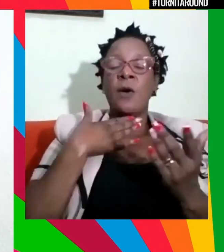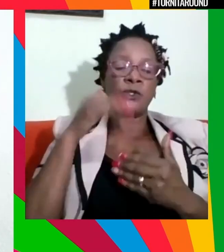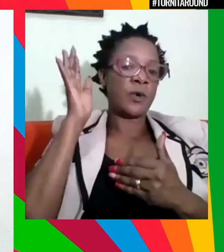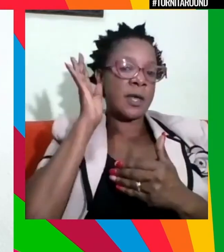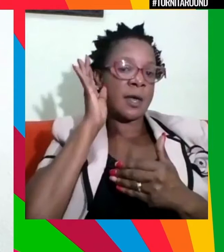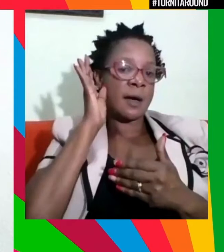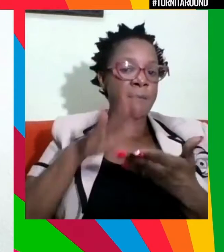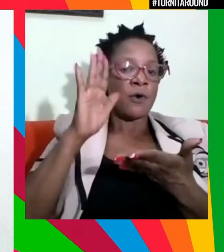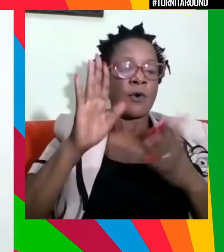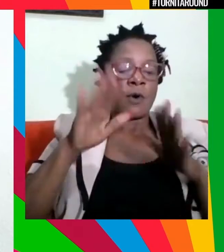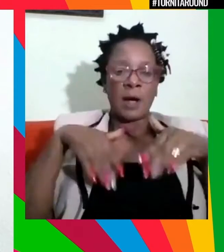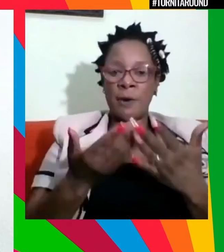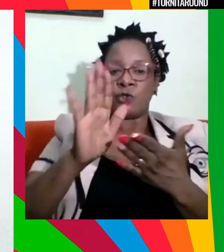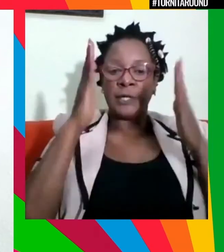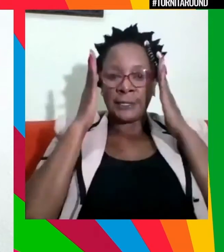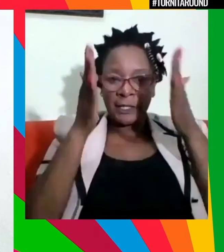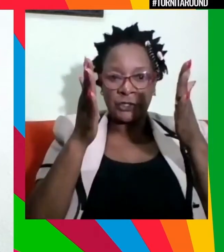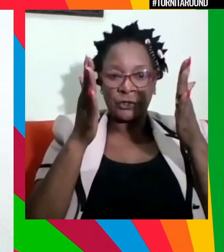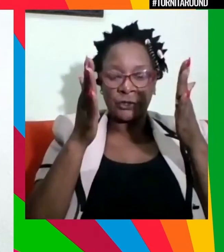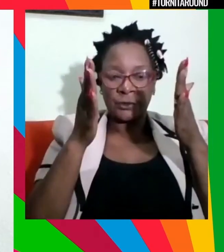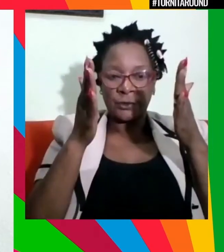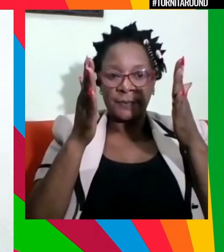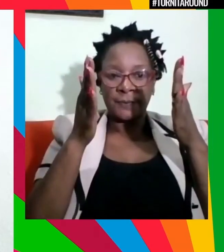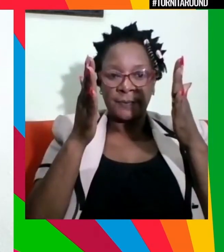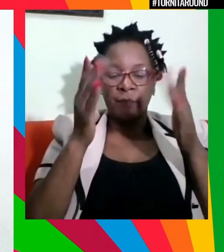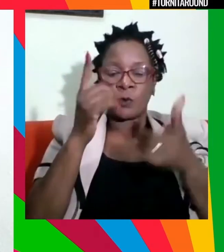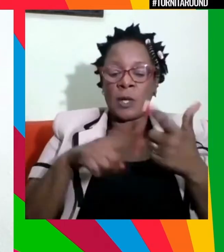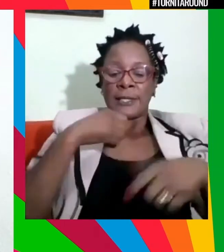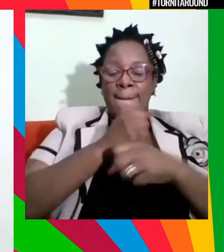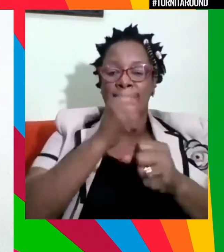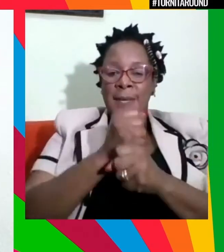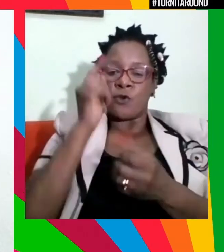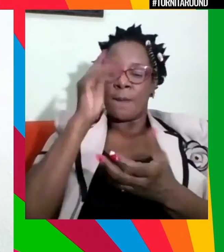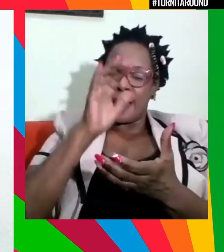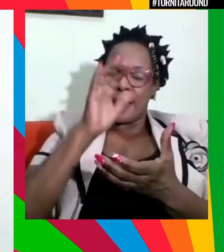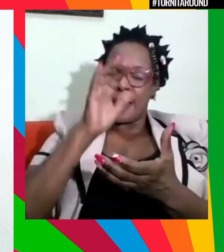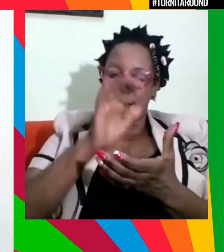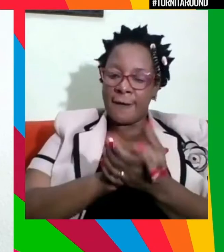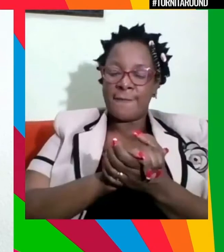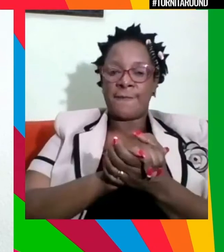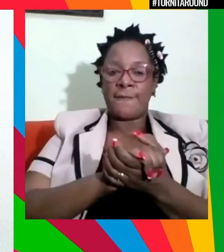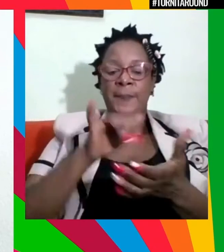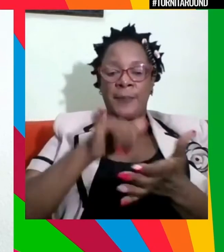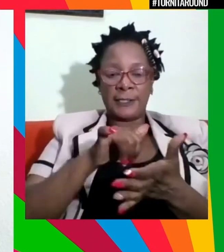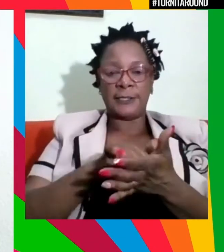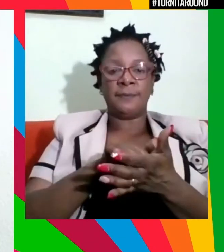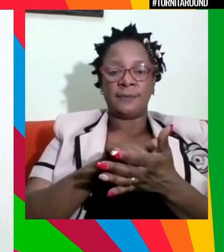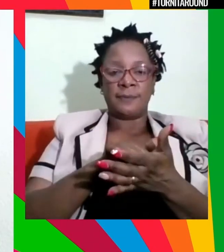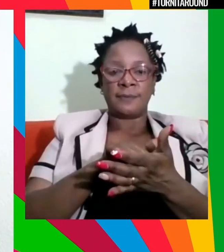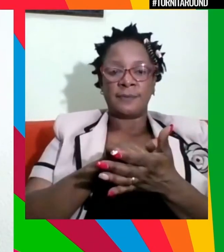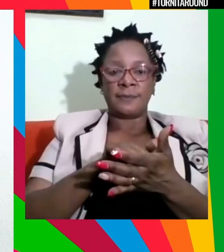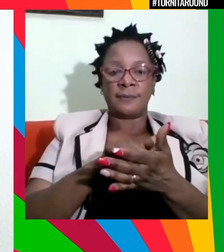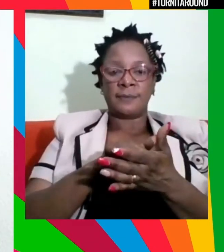tu determinación y qué te hizo creer que lo aparentemente imposible podría ser posible.